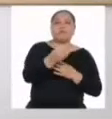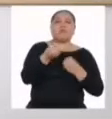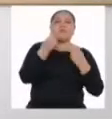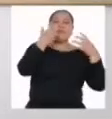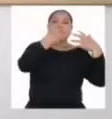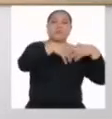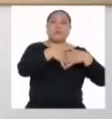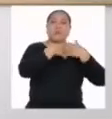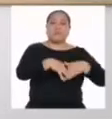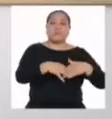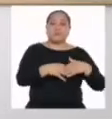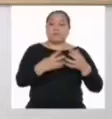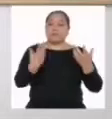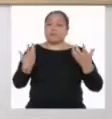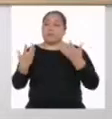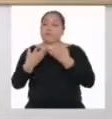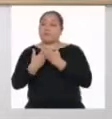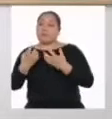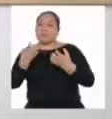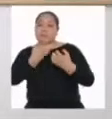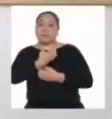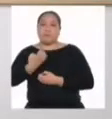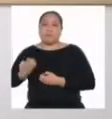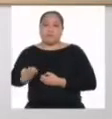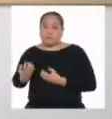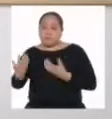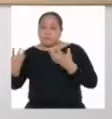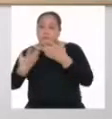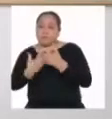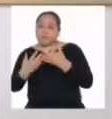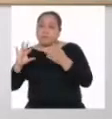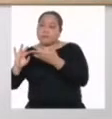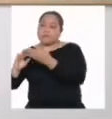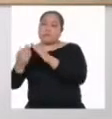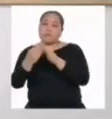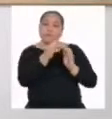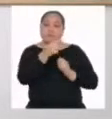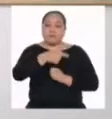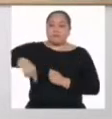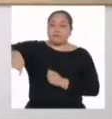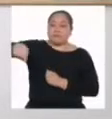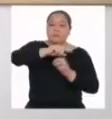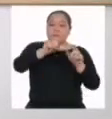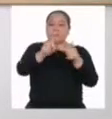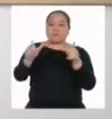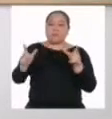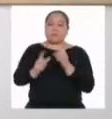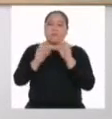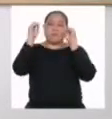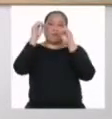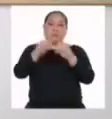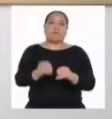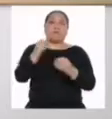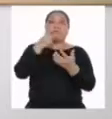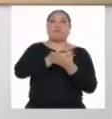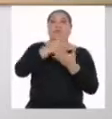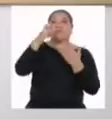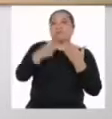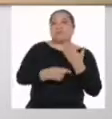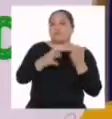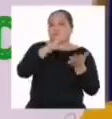como las empresas y el Estado interactúan con las comunidades en donde se va a desarrollar un